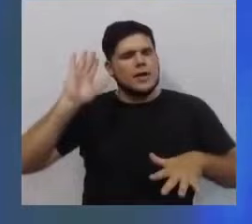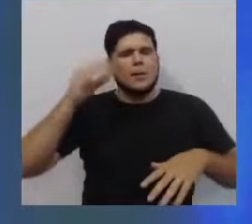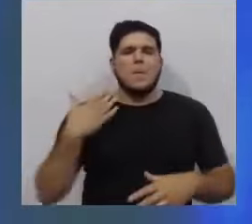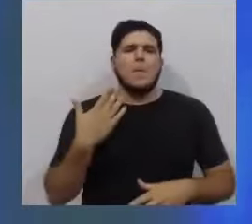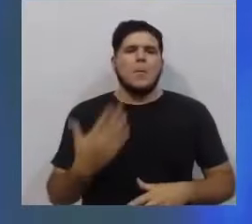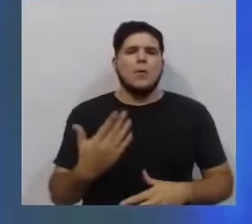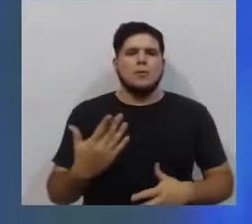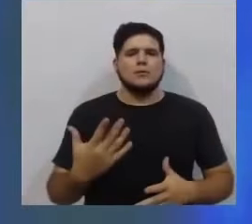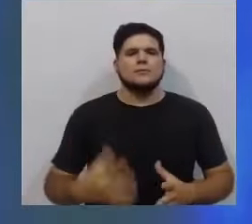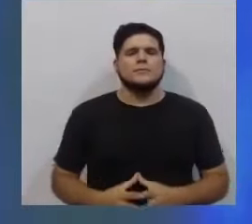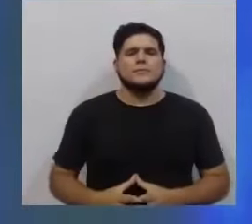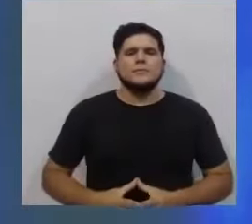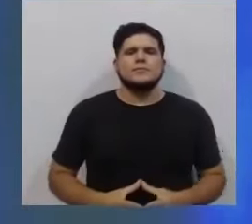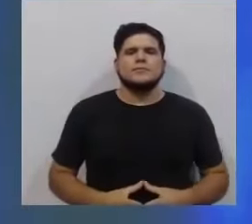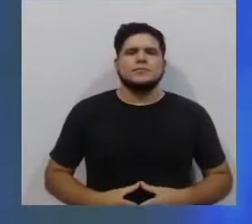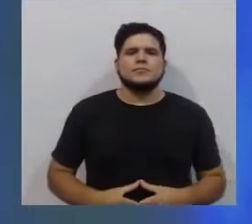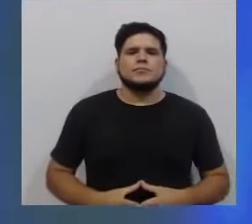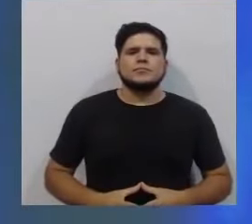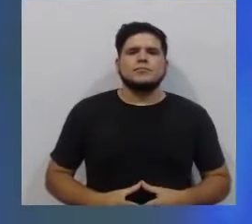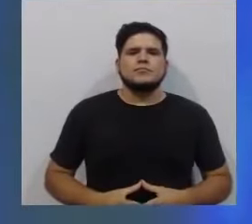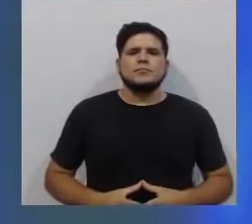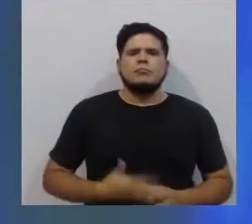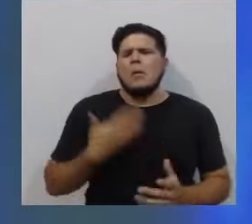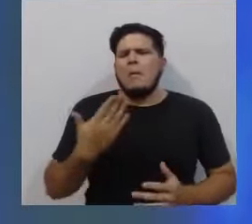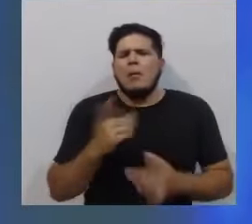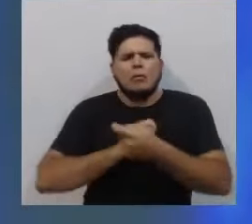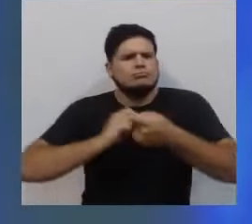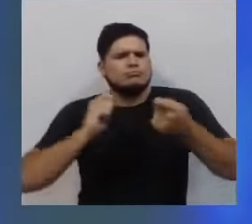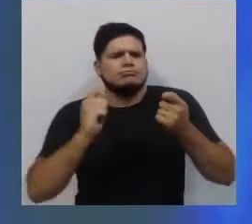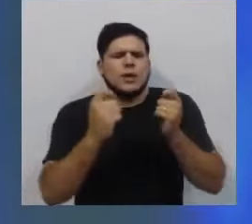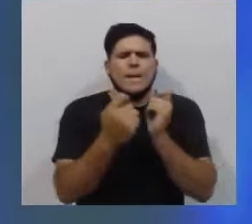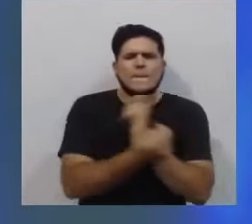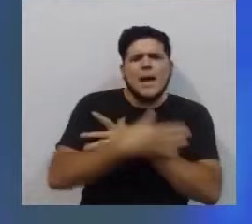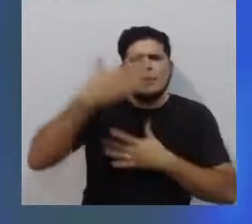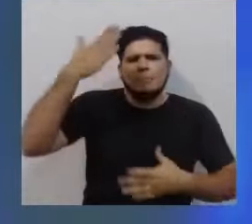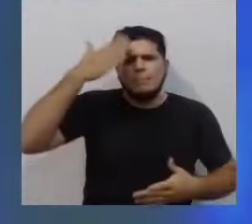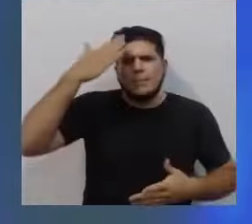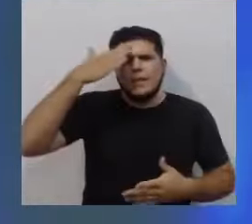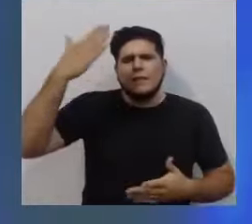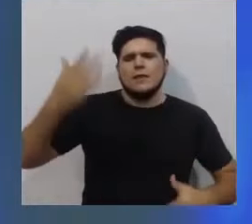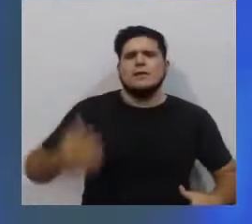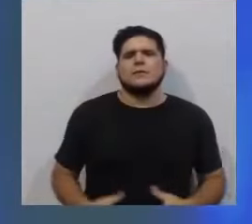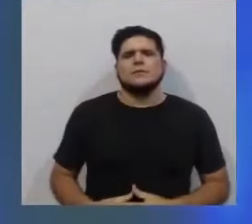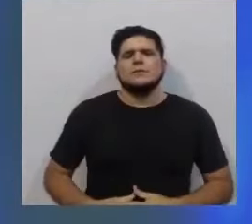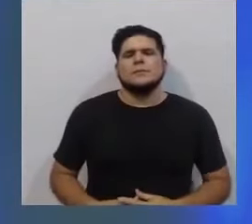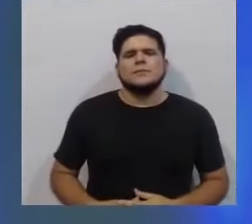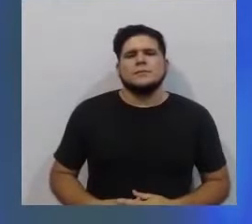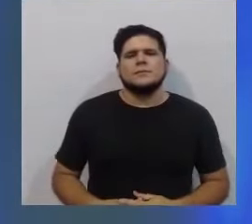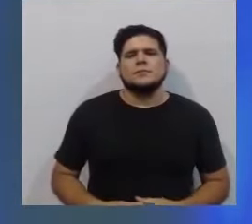cosas que en lo natural yo no lo podía ver una carrera para un joven puede ser muy